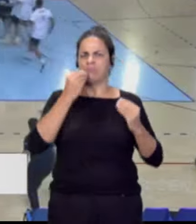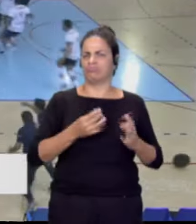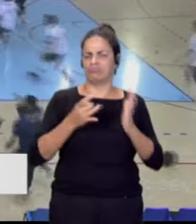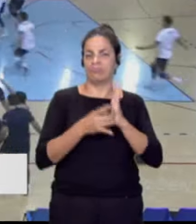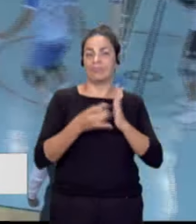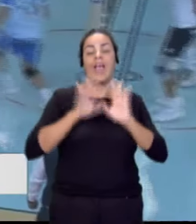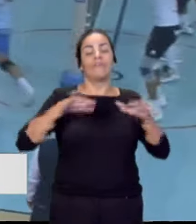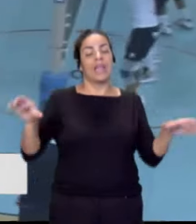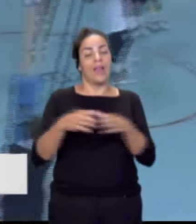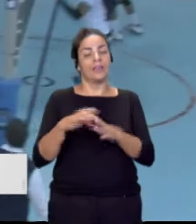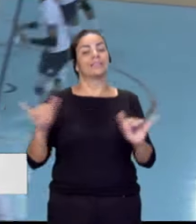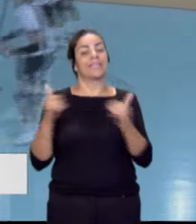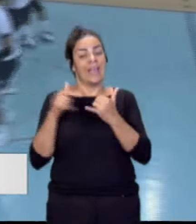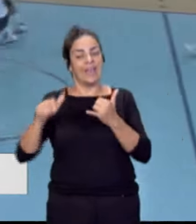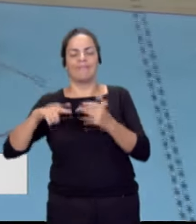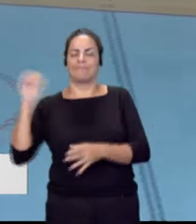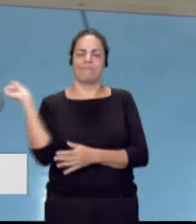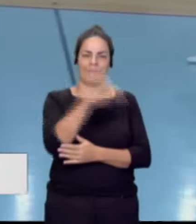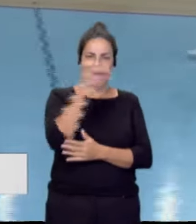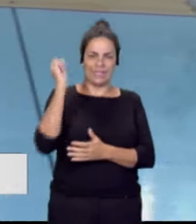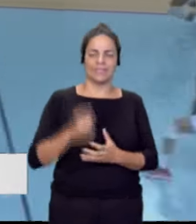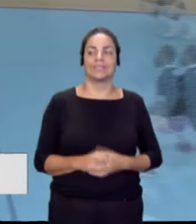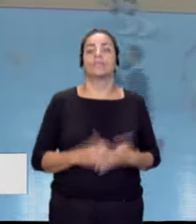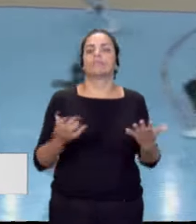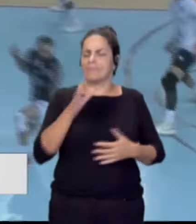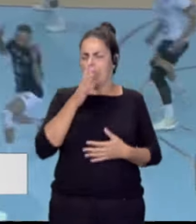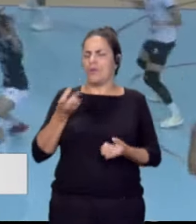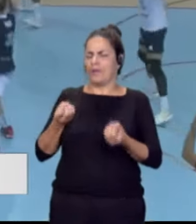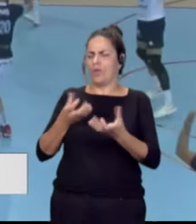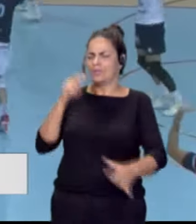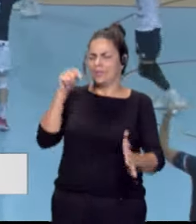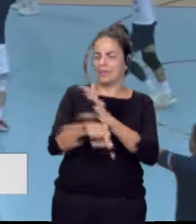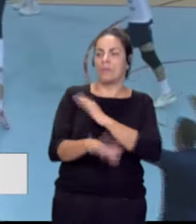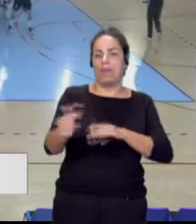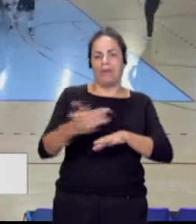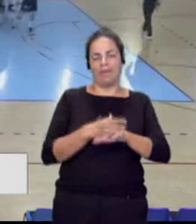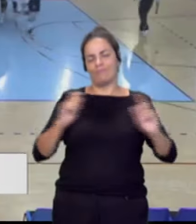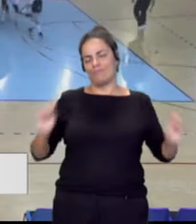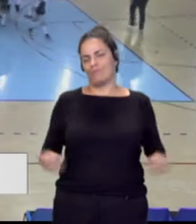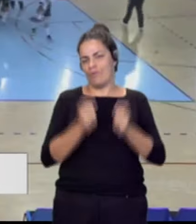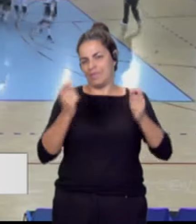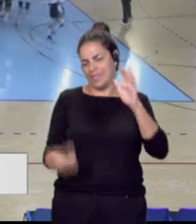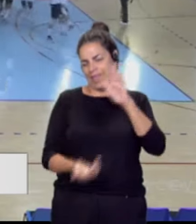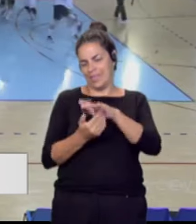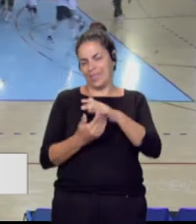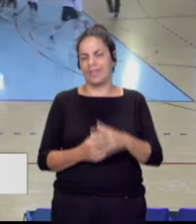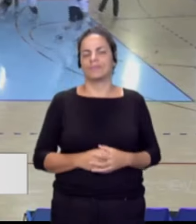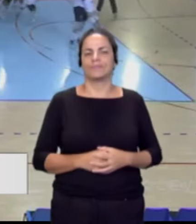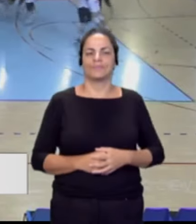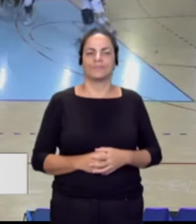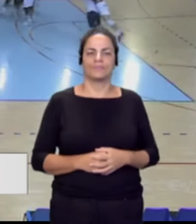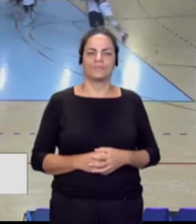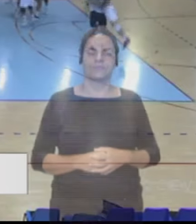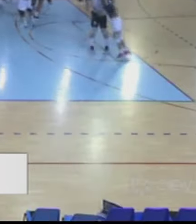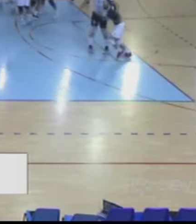tinerfeños quienes terminaron venciendo. Ahora lo contamos todo. Antes, una pequeña pausa para la publicidad.